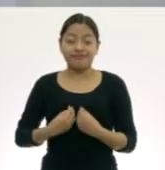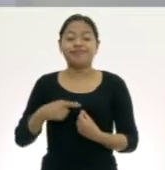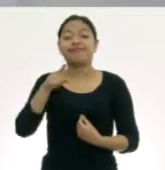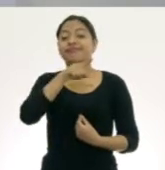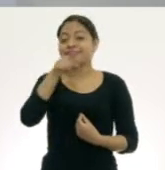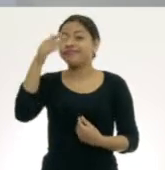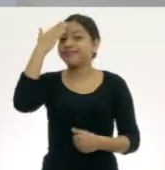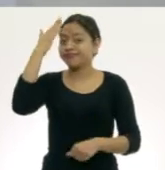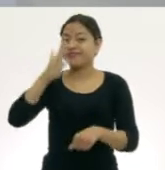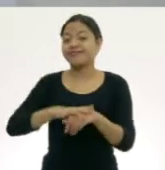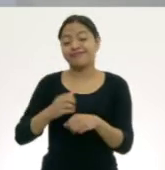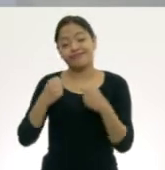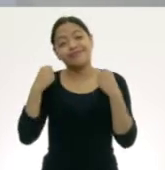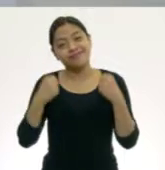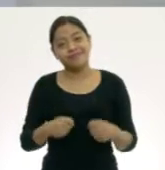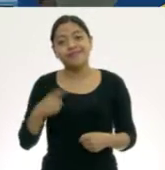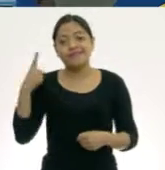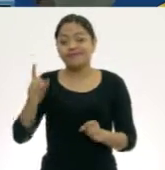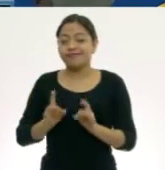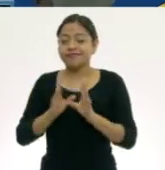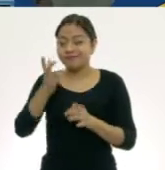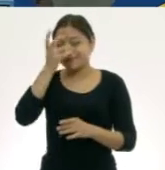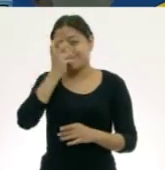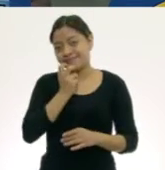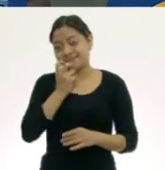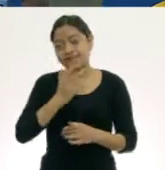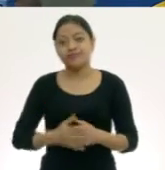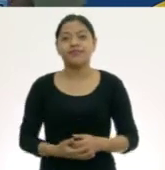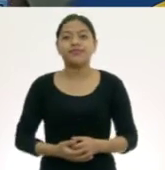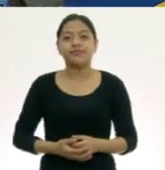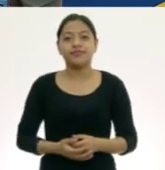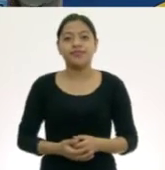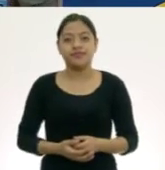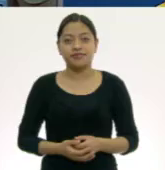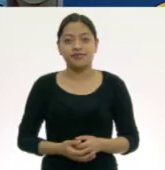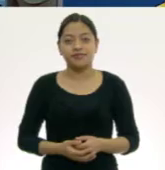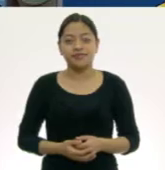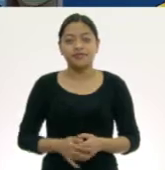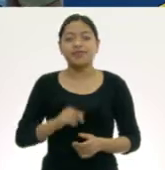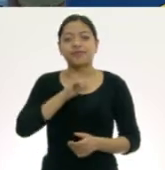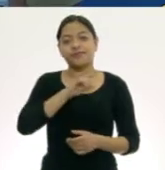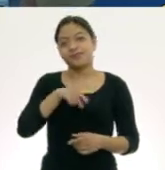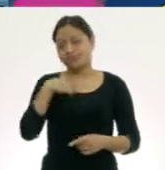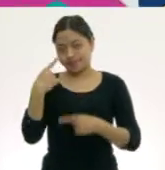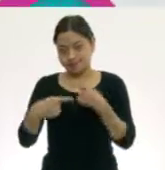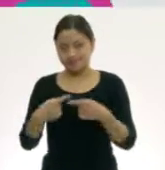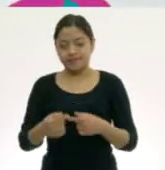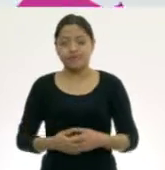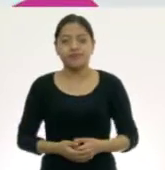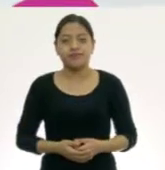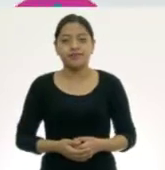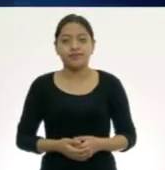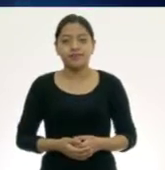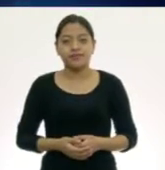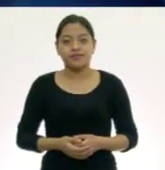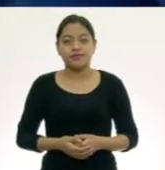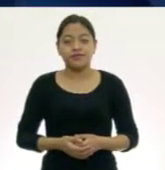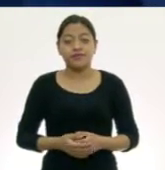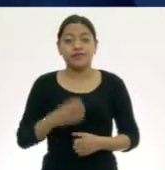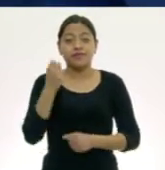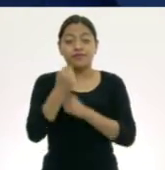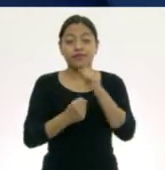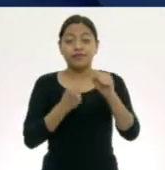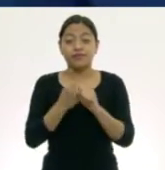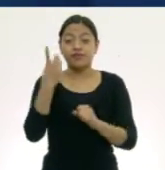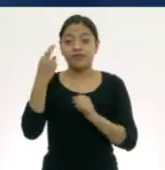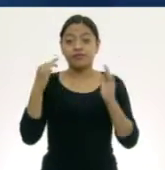presente este acontecimiento tan triste. Sí. Tenemos. El siguiente dice, en el año